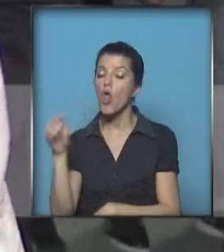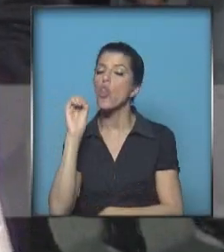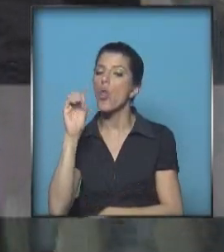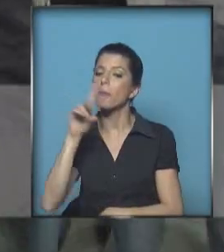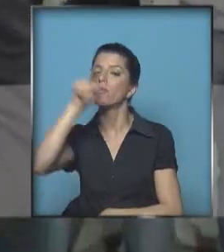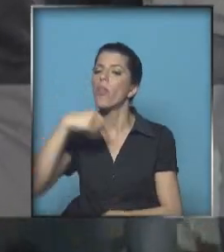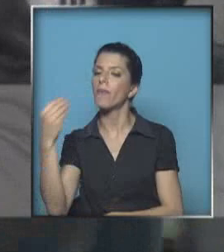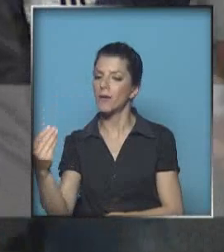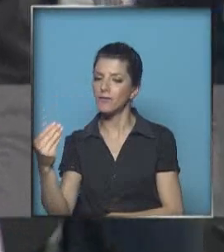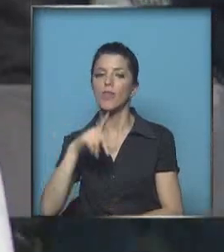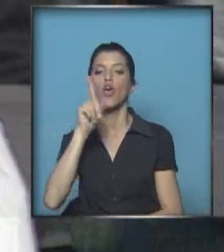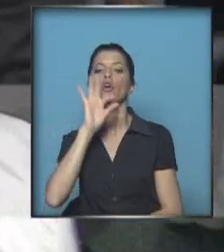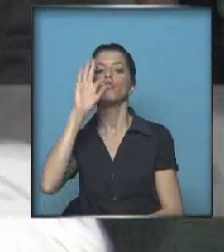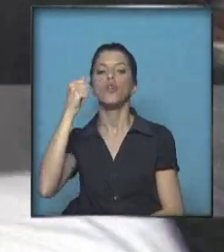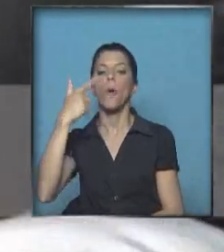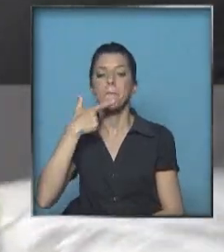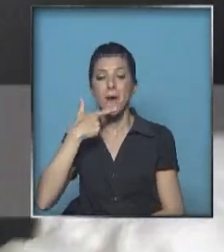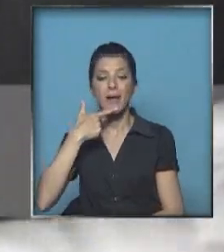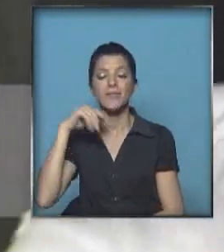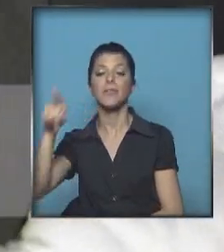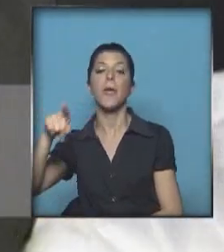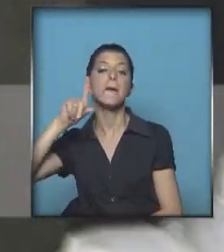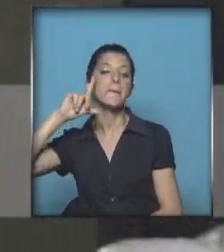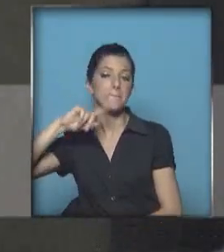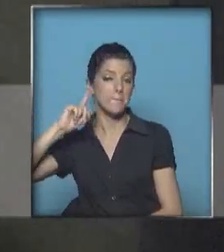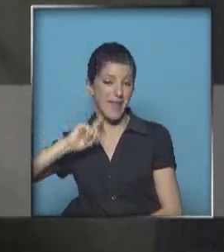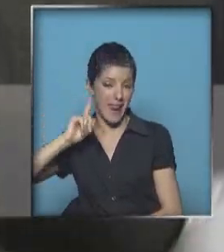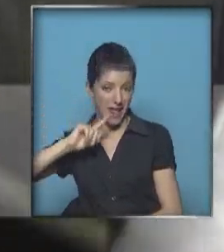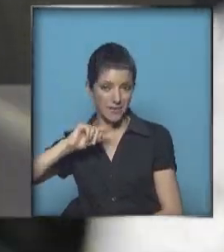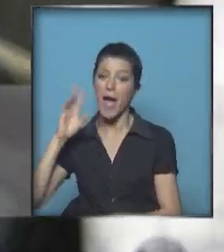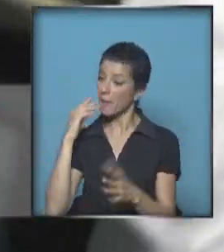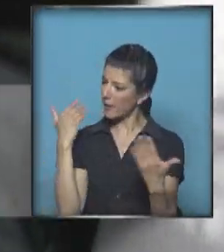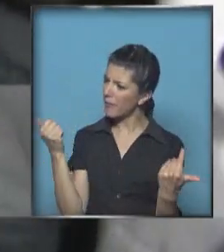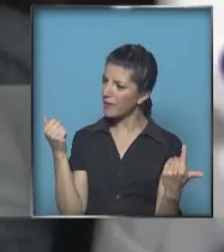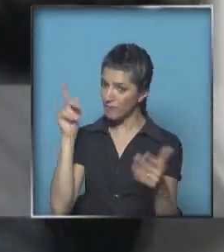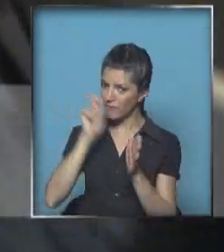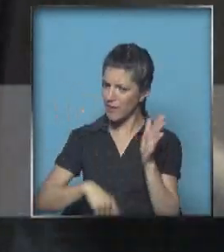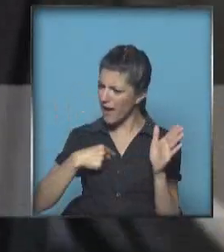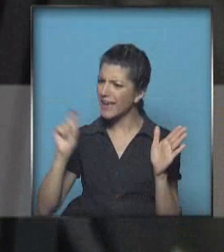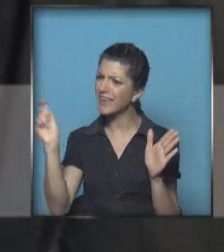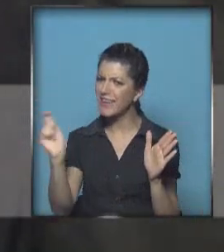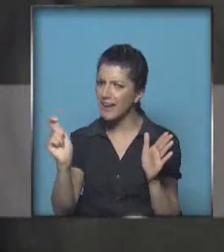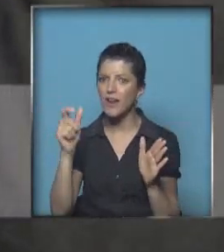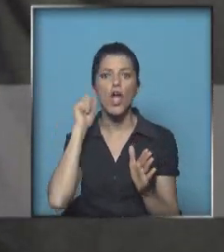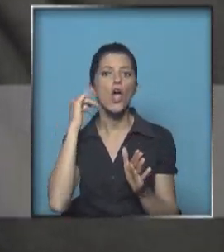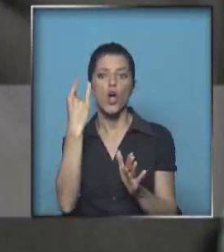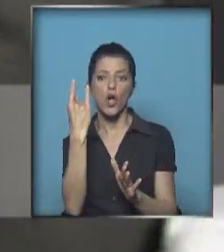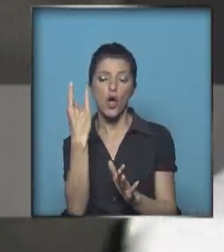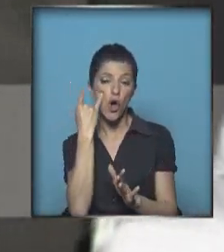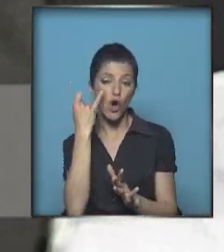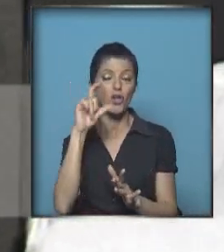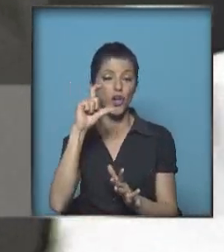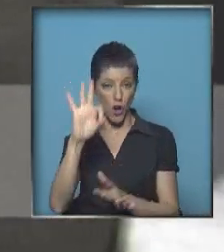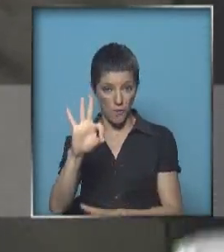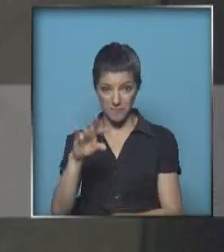venís? Tomás. ¿Dónde venís? Pilar. Bueno, a ver, la camiseta. Tiene una firma eso, ¿de quién es? De Goicochea. Ah, mirá, de Goico.